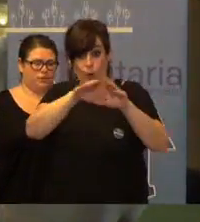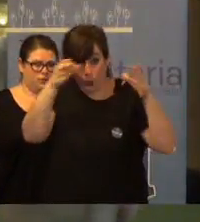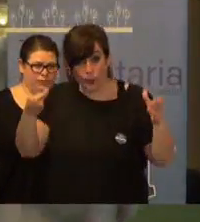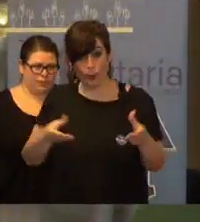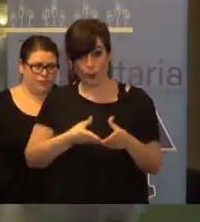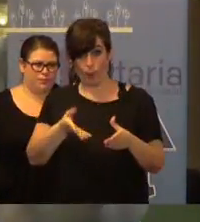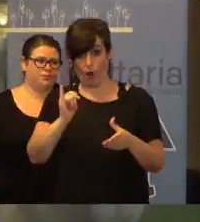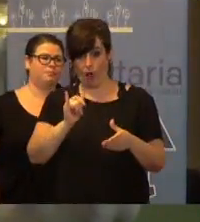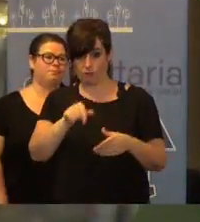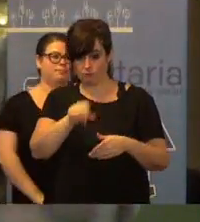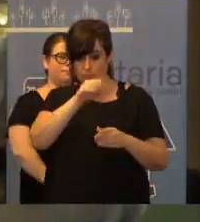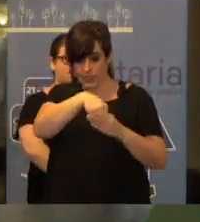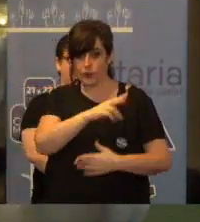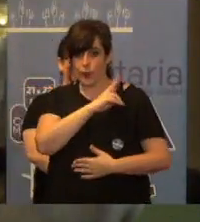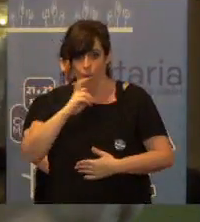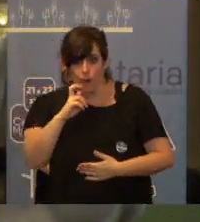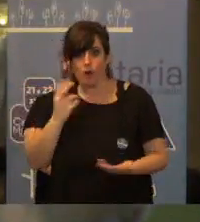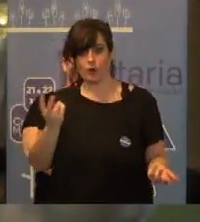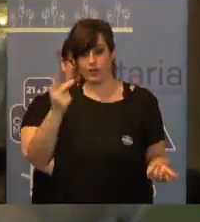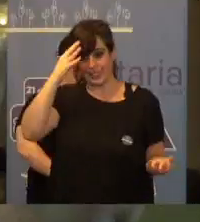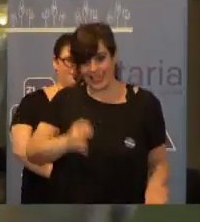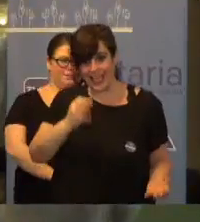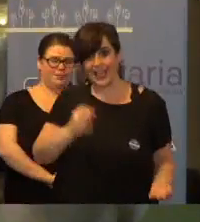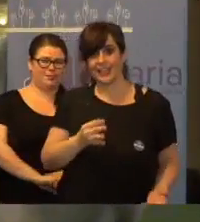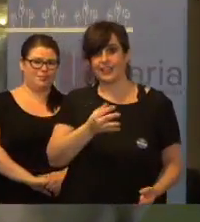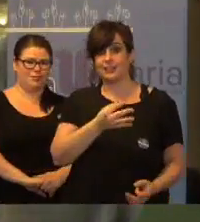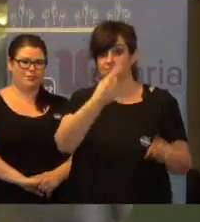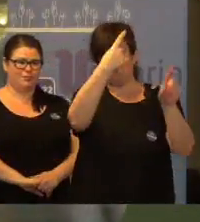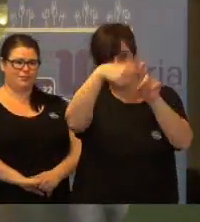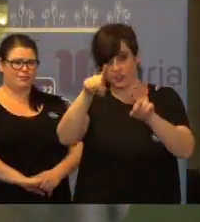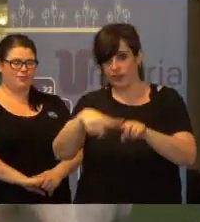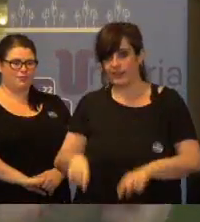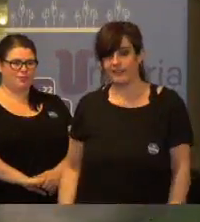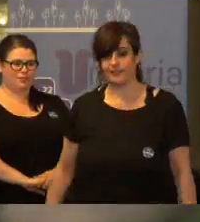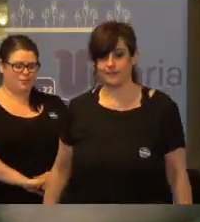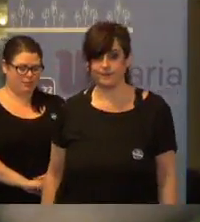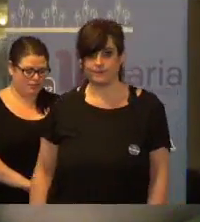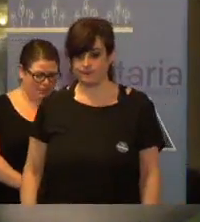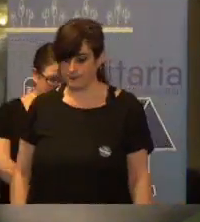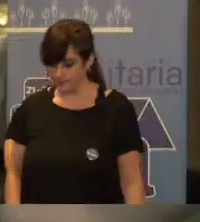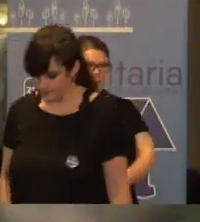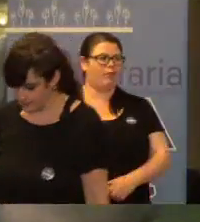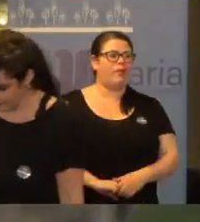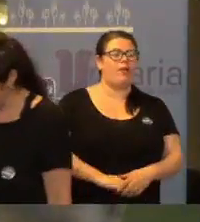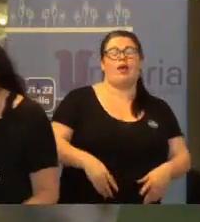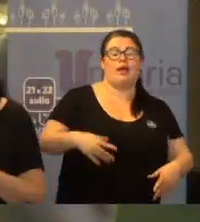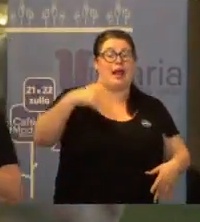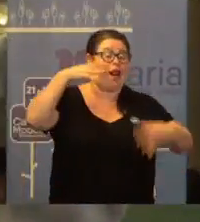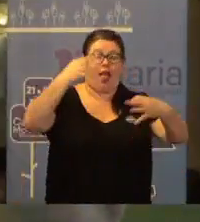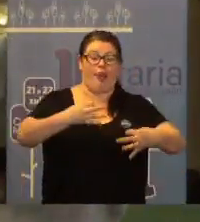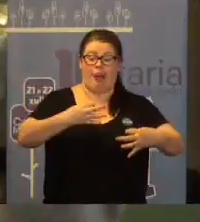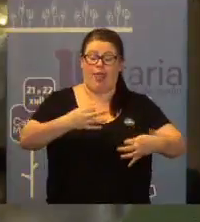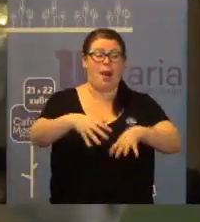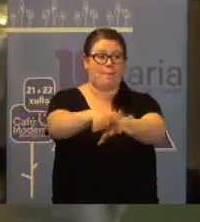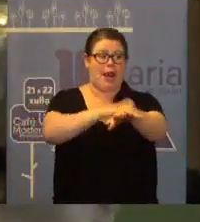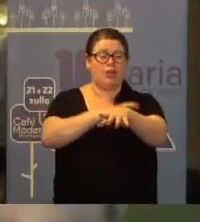conxunto de valores, un novo conxunto de creencias diferentes dos que están instalados maioritariamente, porque cando o PP